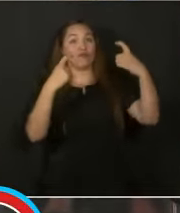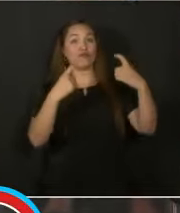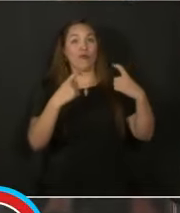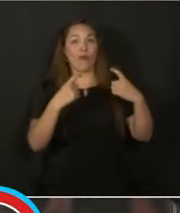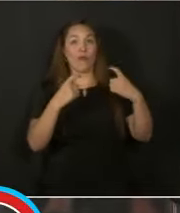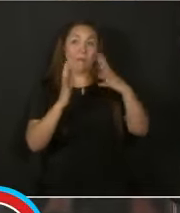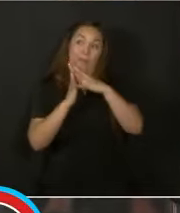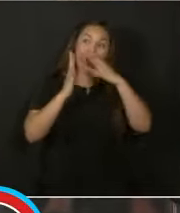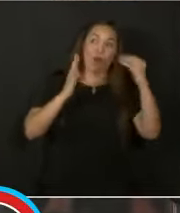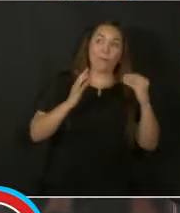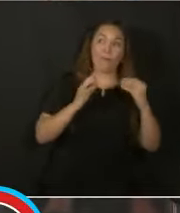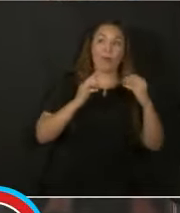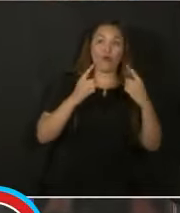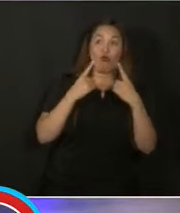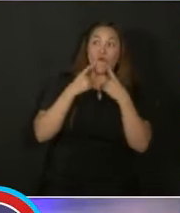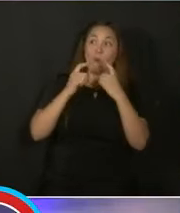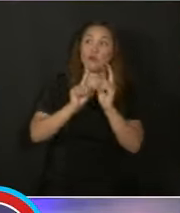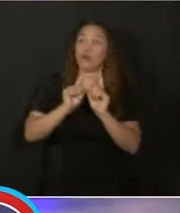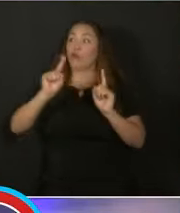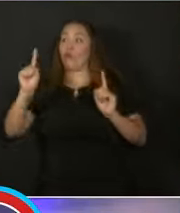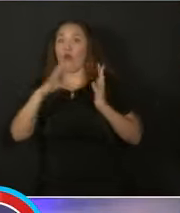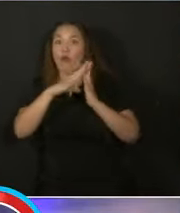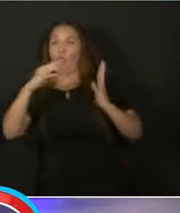esas famosas porque lo que pasa es